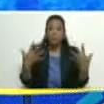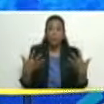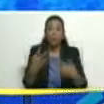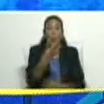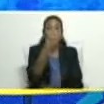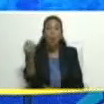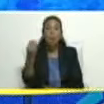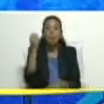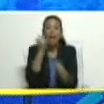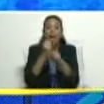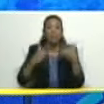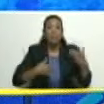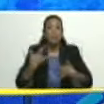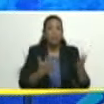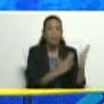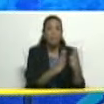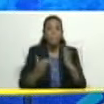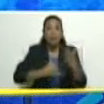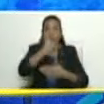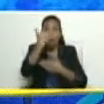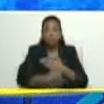40 acciones.